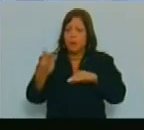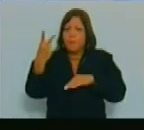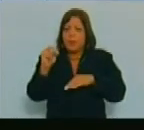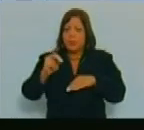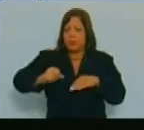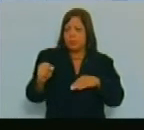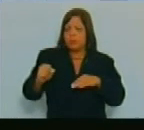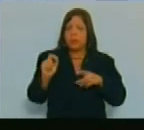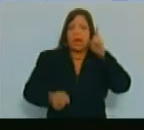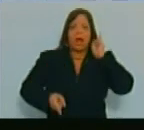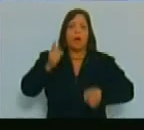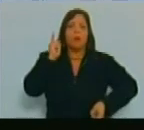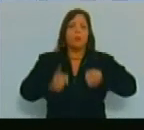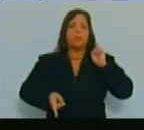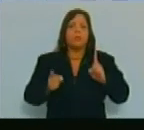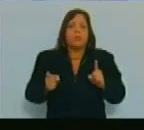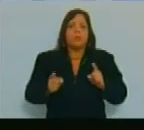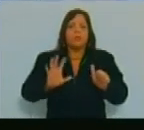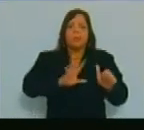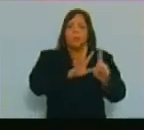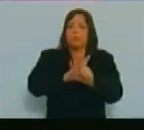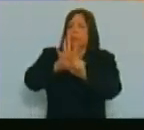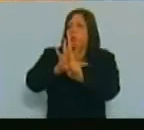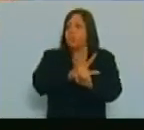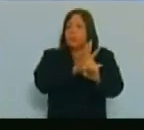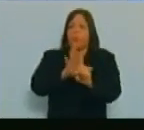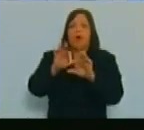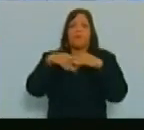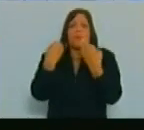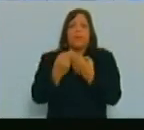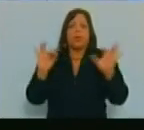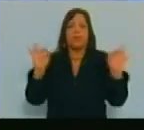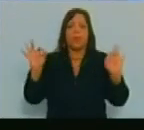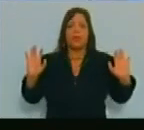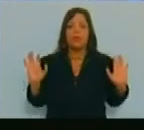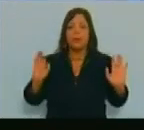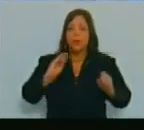policías y andan es cuidando al alcalde y a la familia